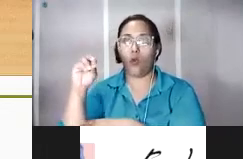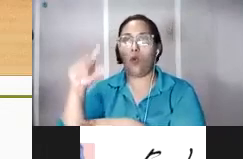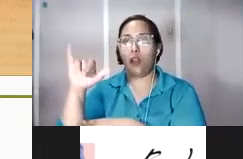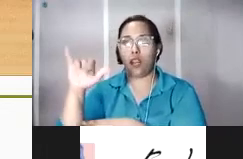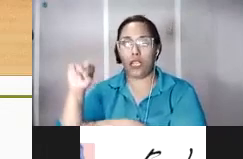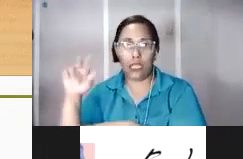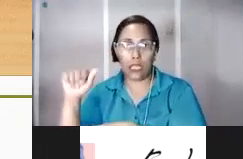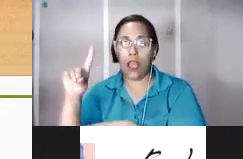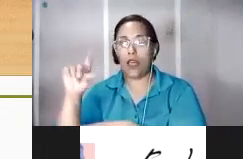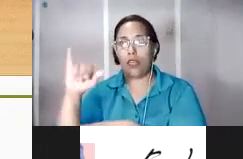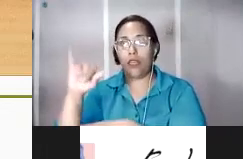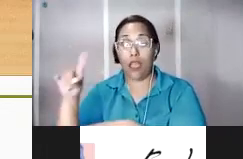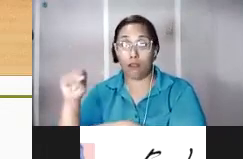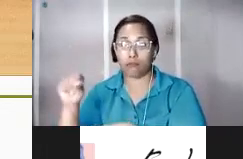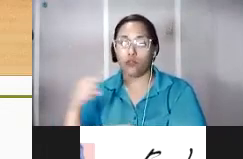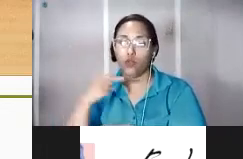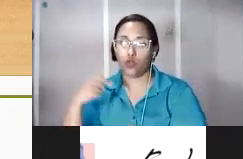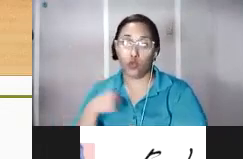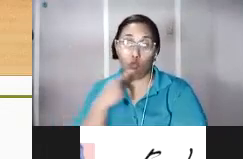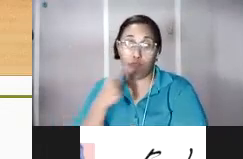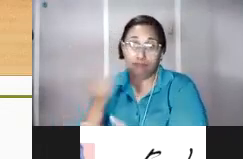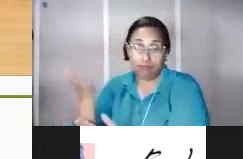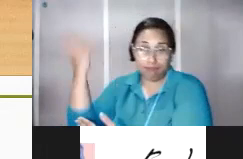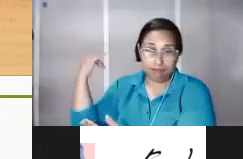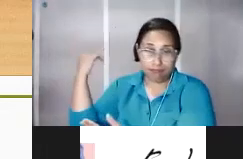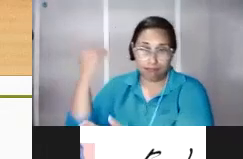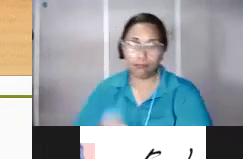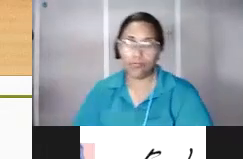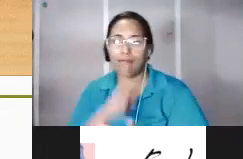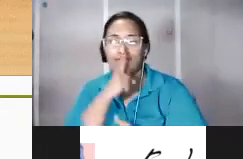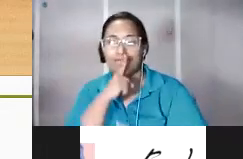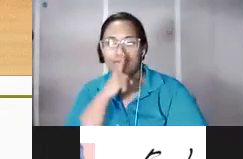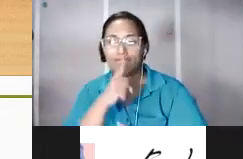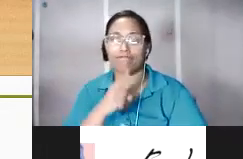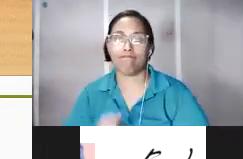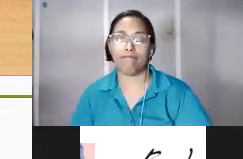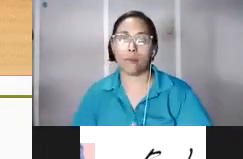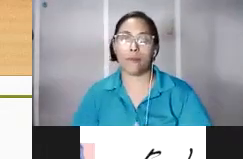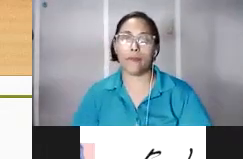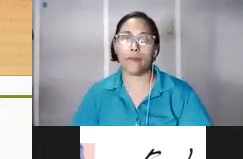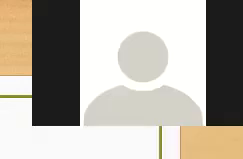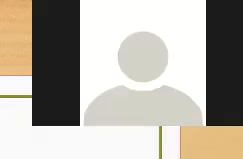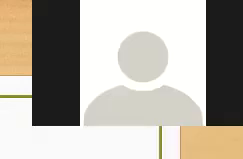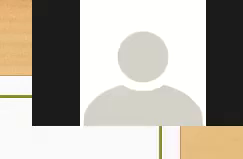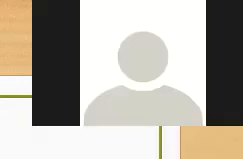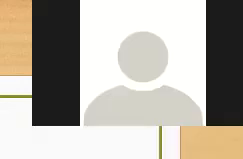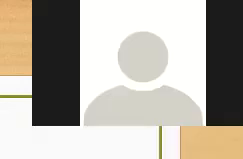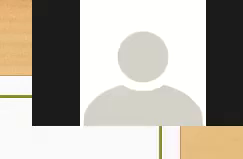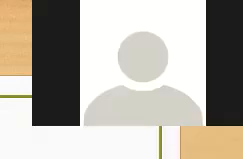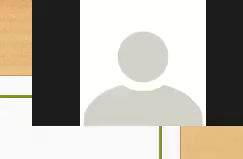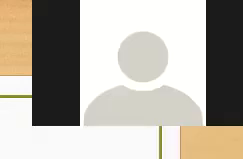estaba diciendo ahorita, ciertamente las reinas eran jóvenes